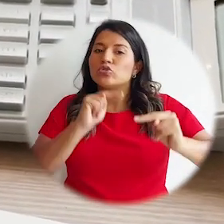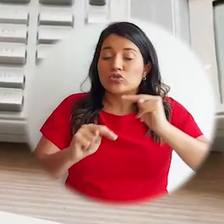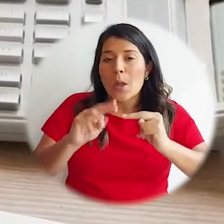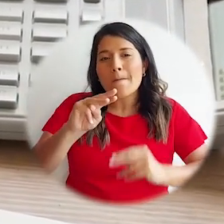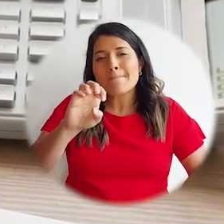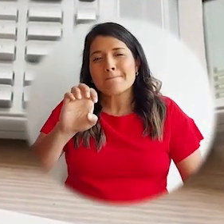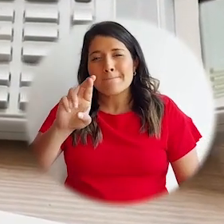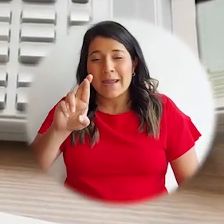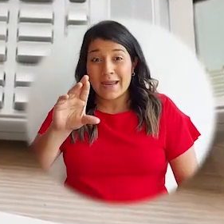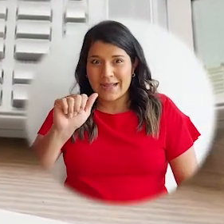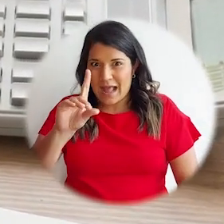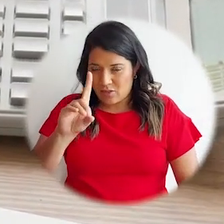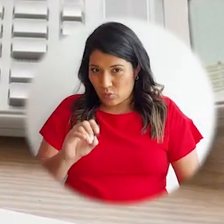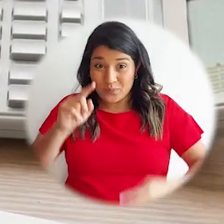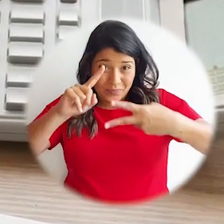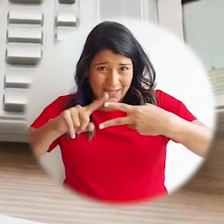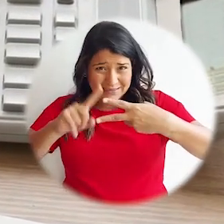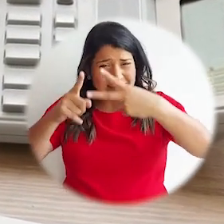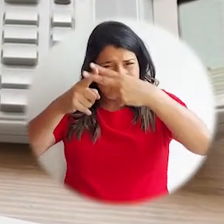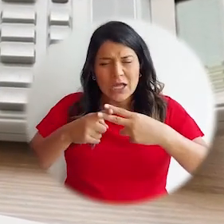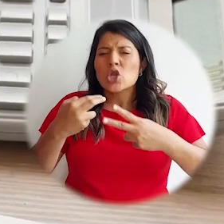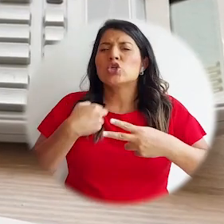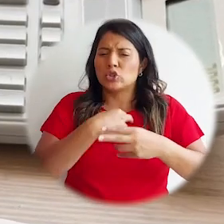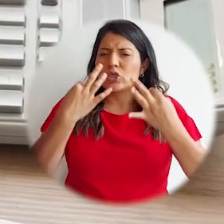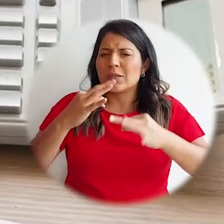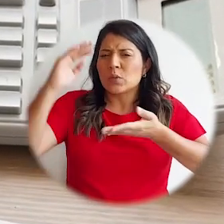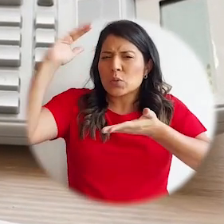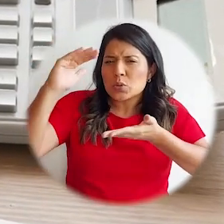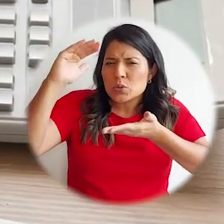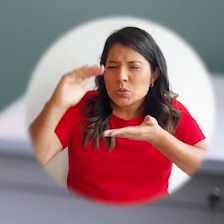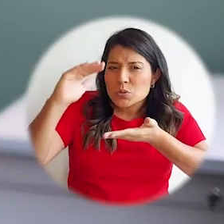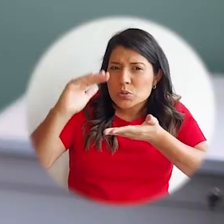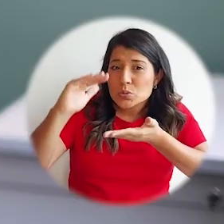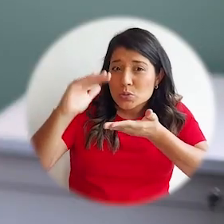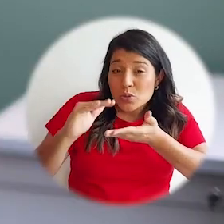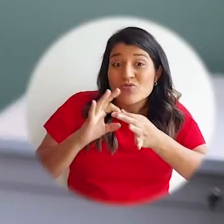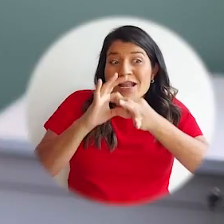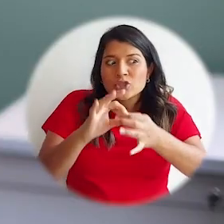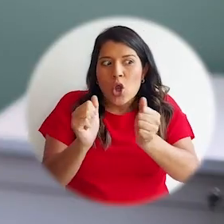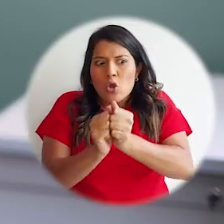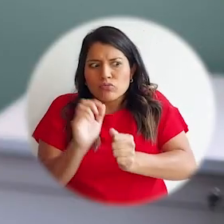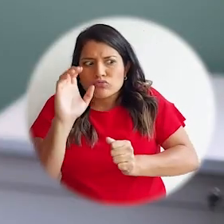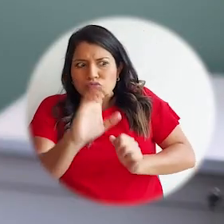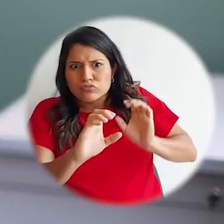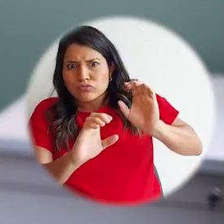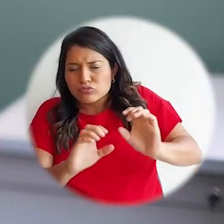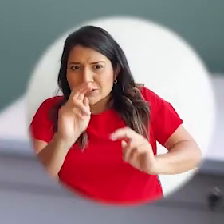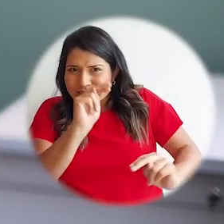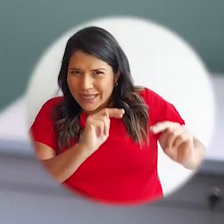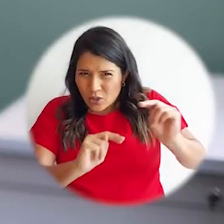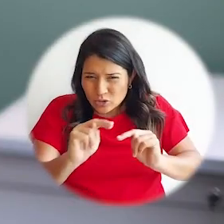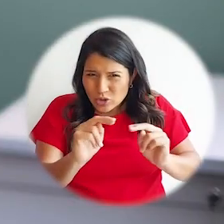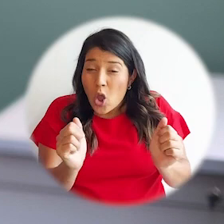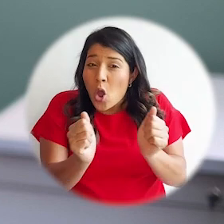como duración. En la parte de crédito, hemos venido reduciendo moderadamente la exposición en el segmento de grado de inversión o de alta calidad, con un